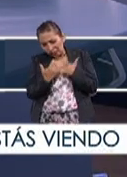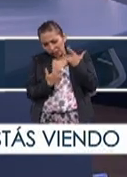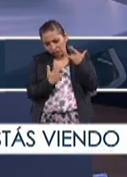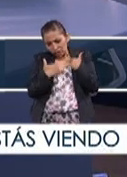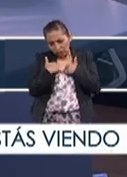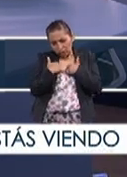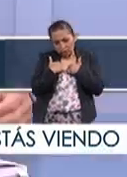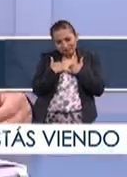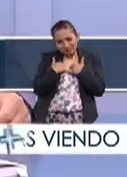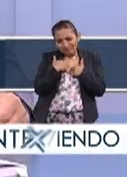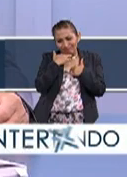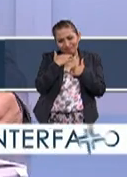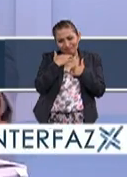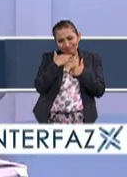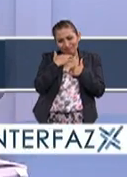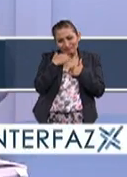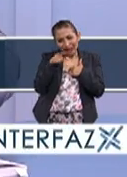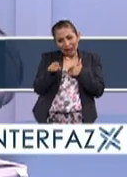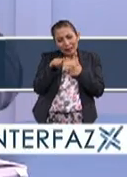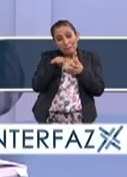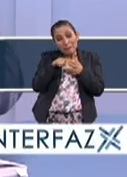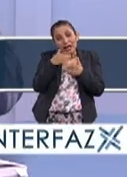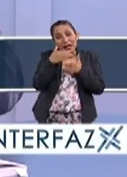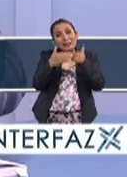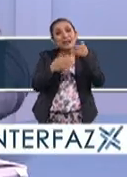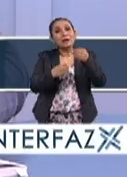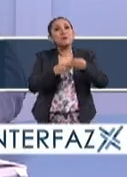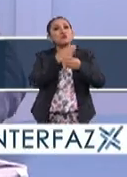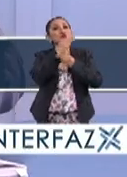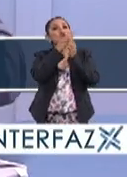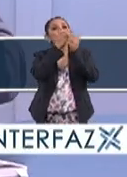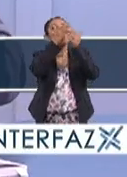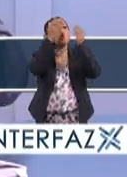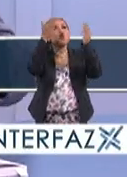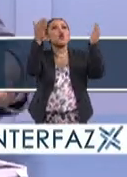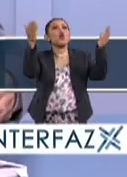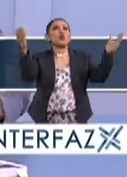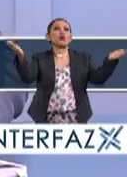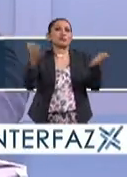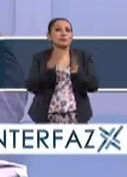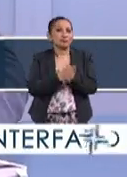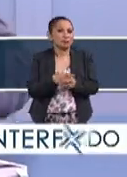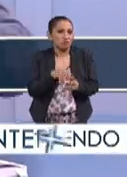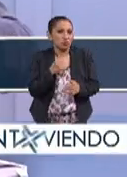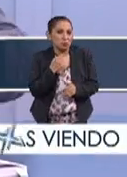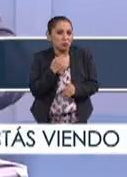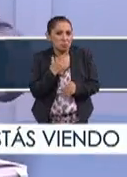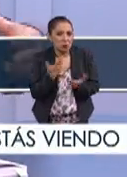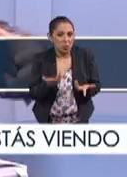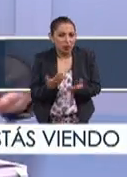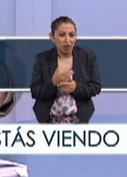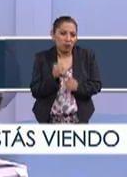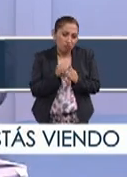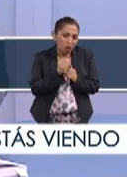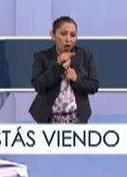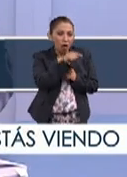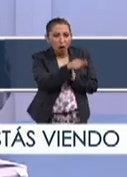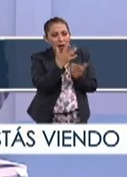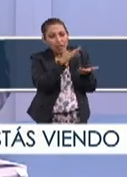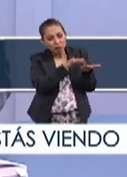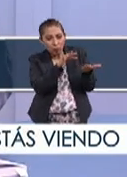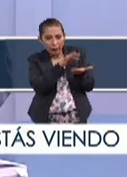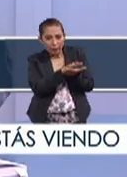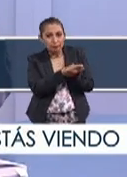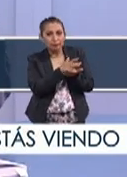y no te das cuenta de que estás empezando a elaborar un mundo más o menos propio, ¿no? A través, por supuesto, de las